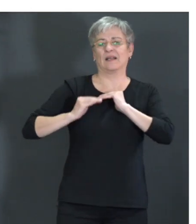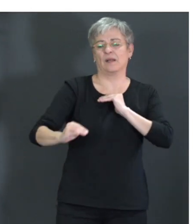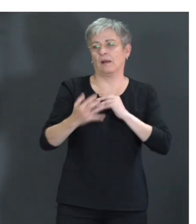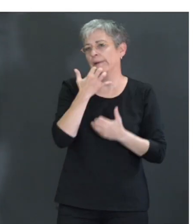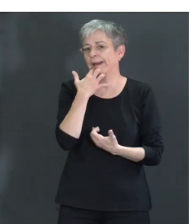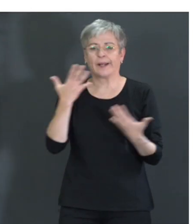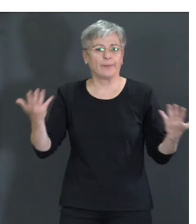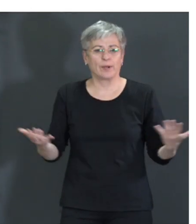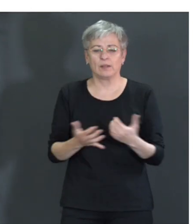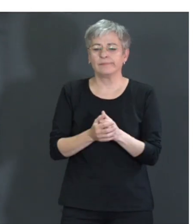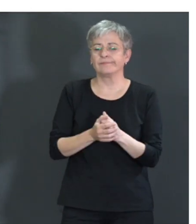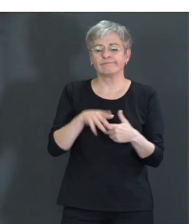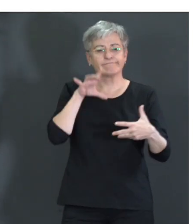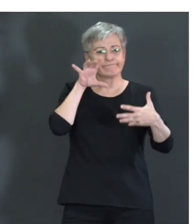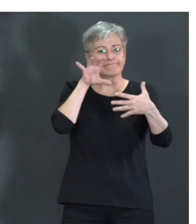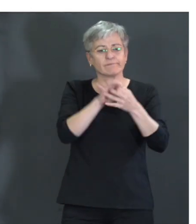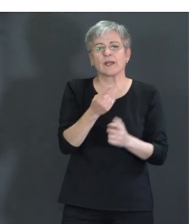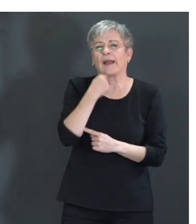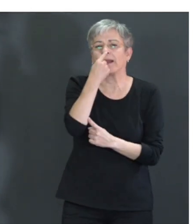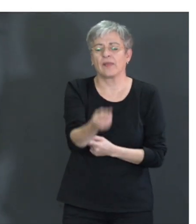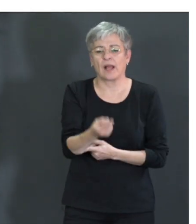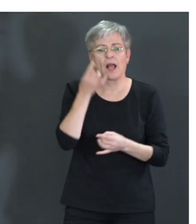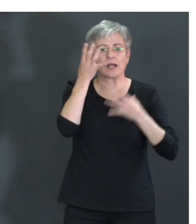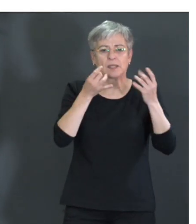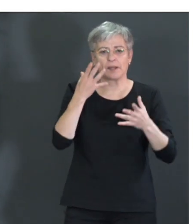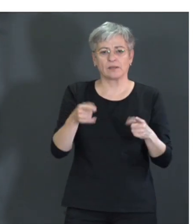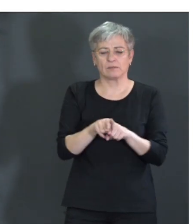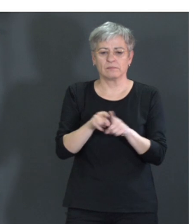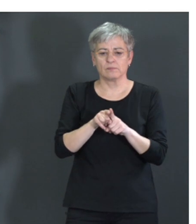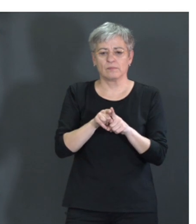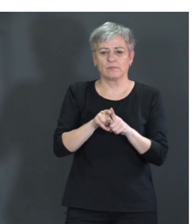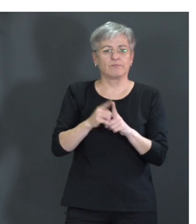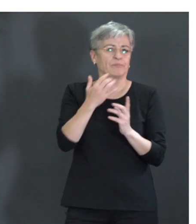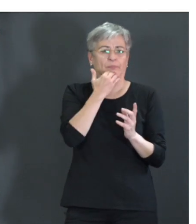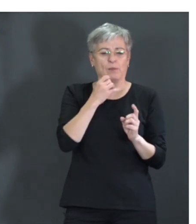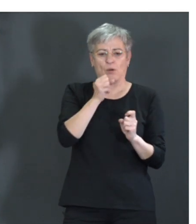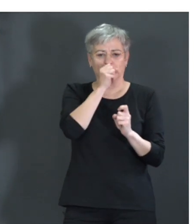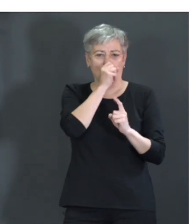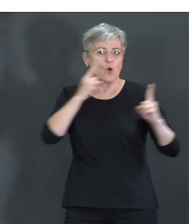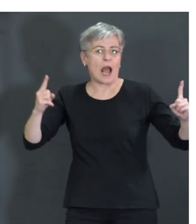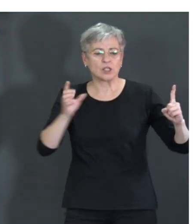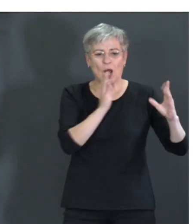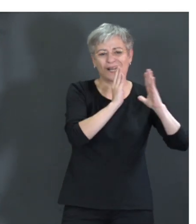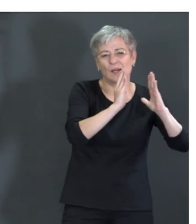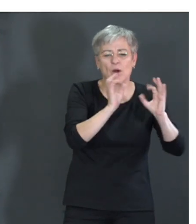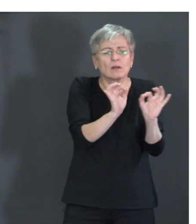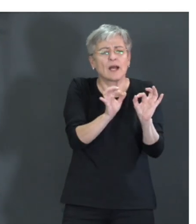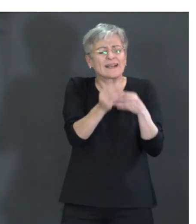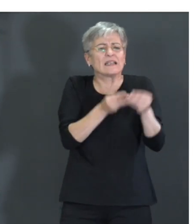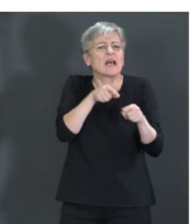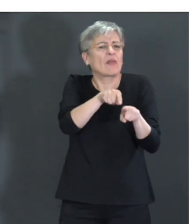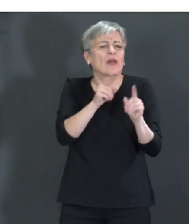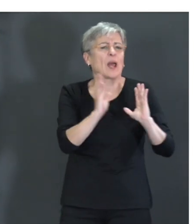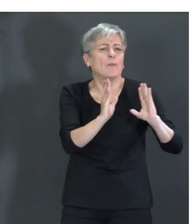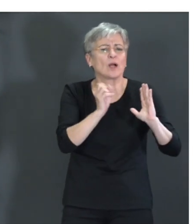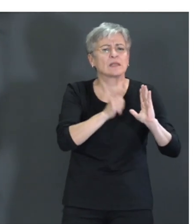pues que identifica o que diga actividades que se hacen en una estación en concreto del año, ¿no? ¿Cómo funciona?